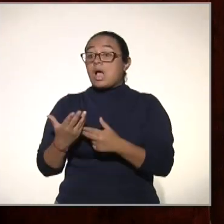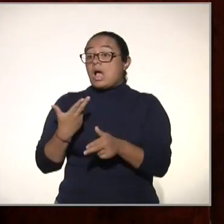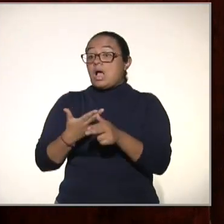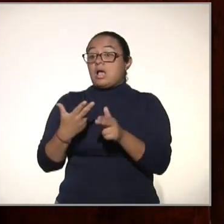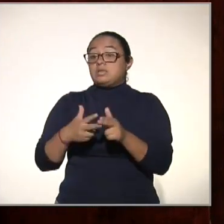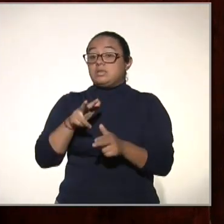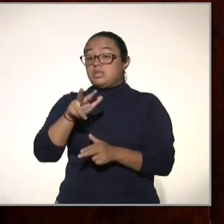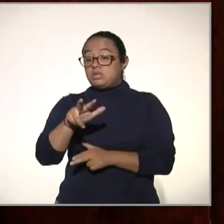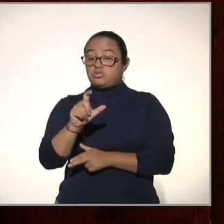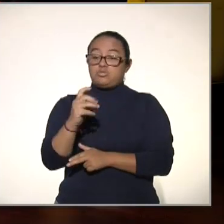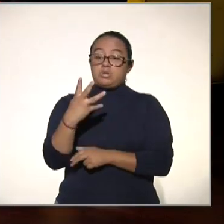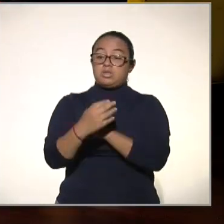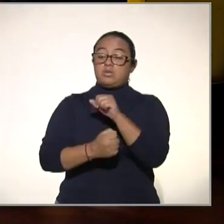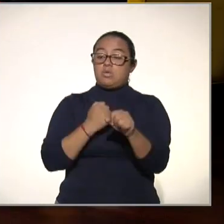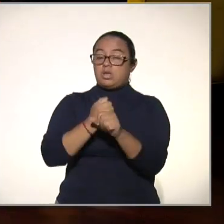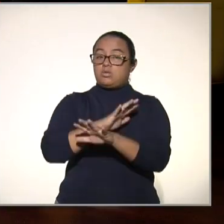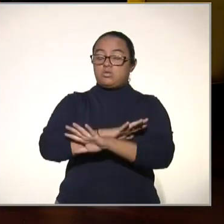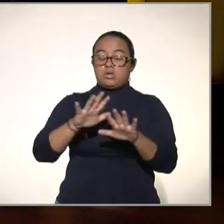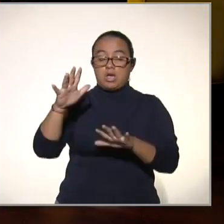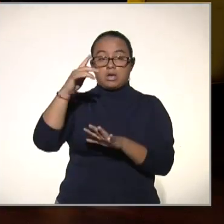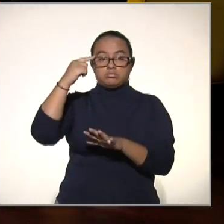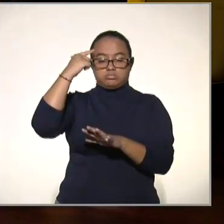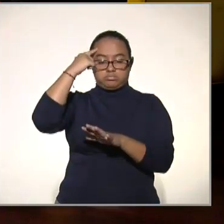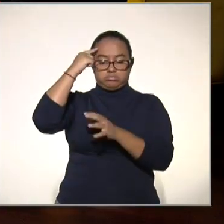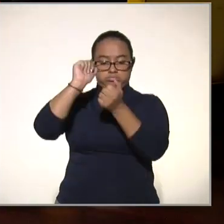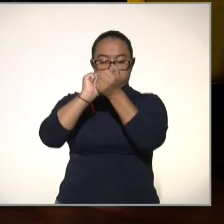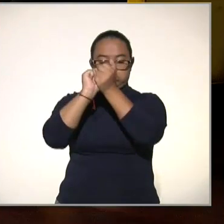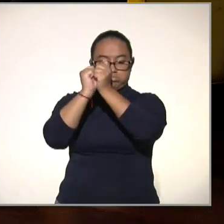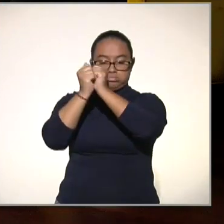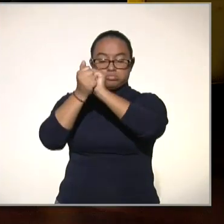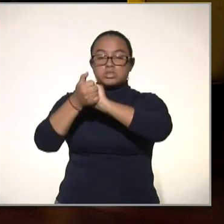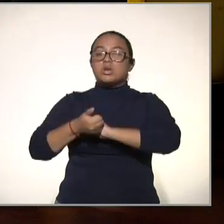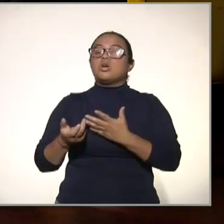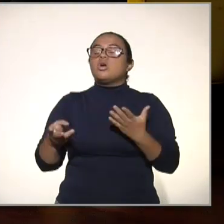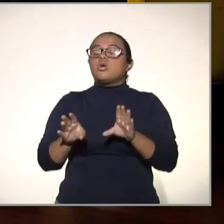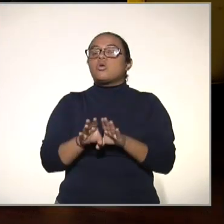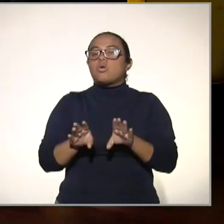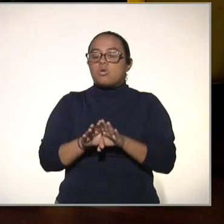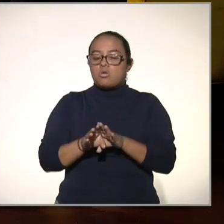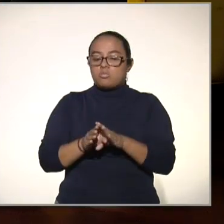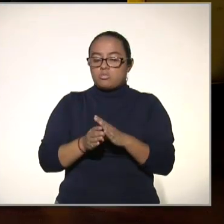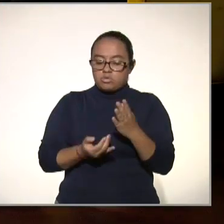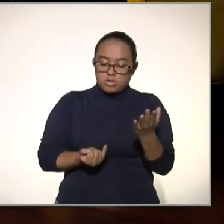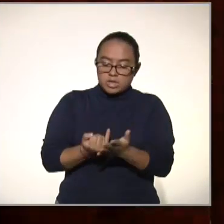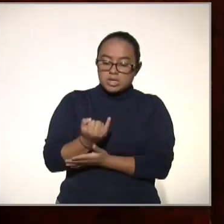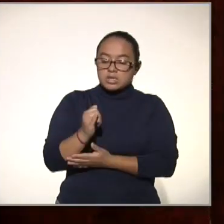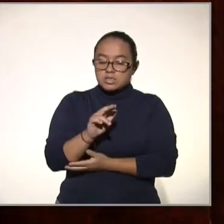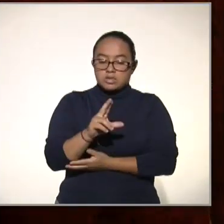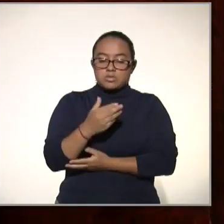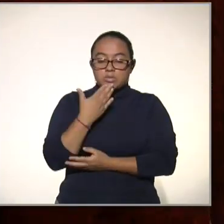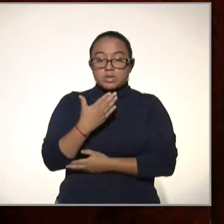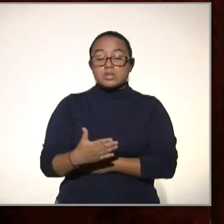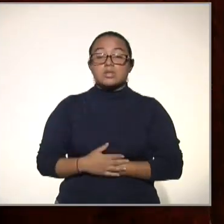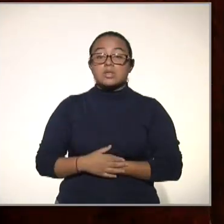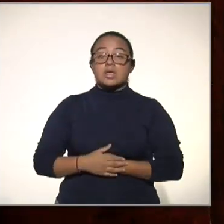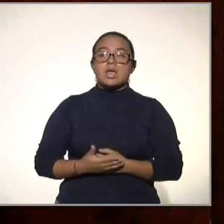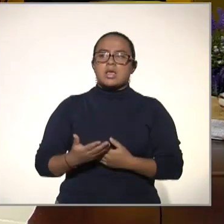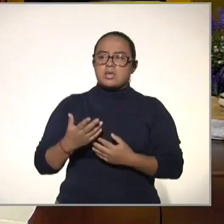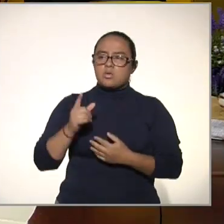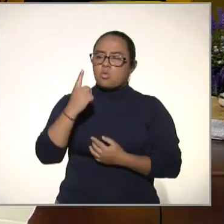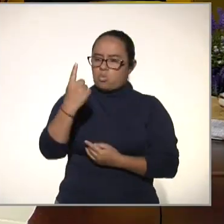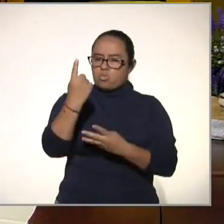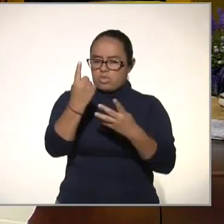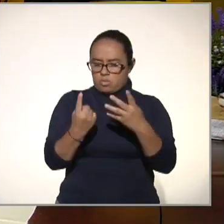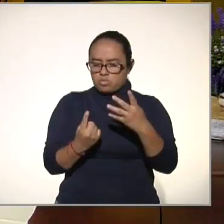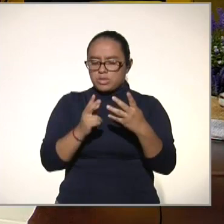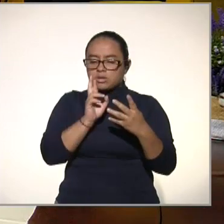18 o 24 años se termina de desarrollar la parte del cerebro de las decisiones? Mi Rose, si te parece bien, vamos contestando una por